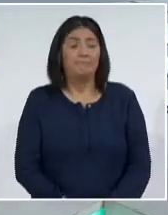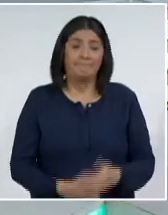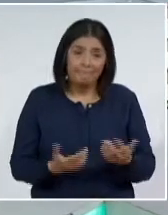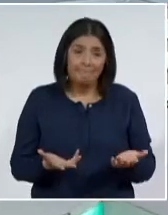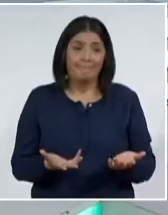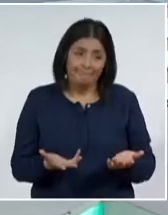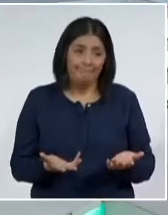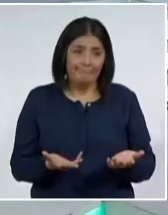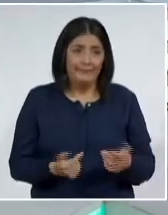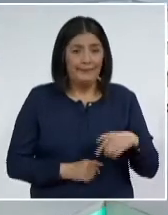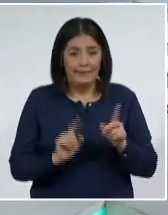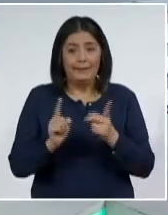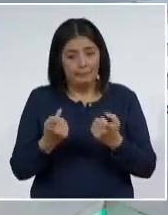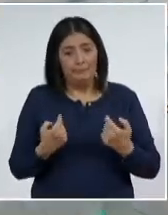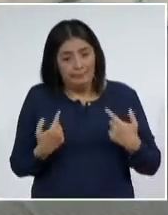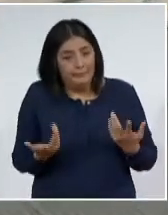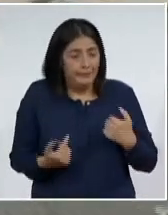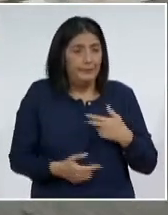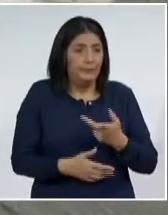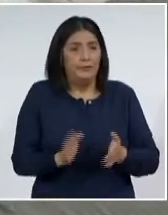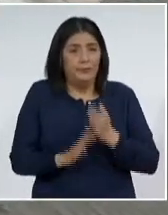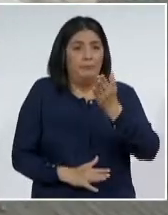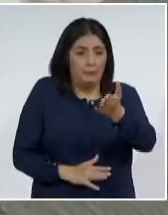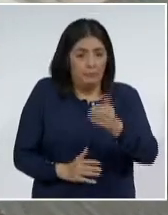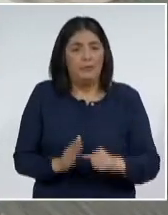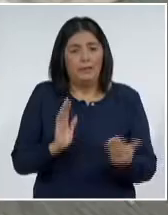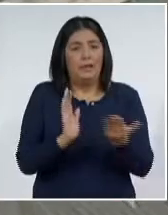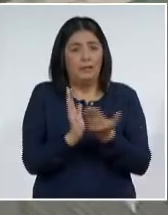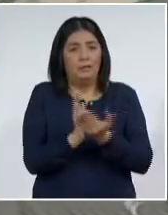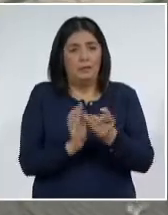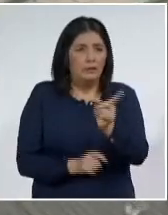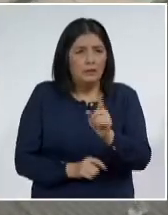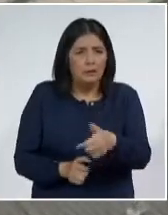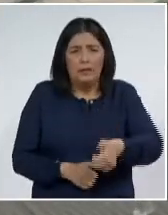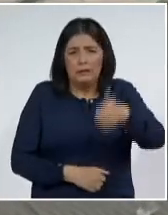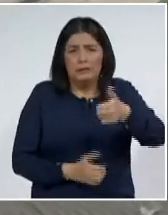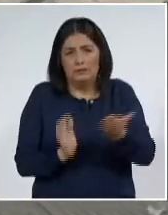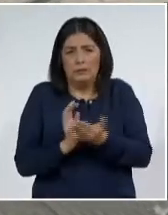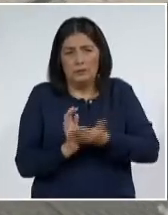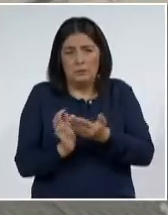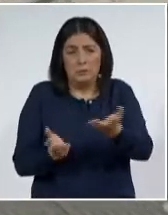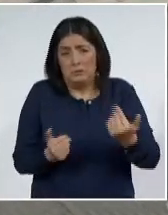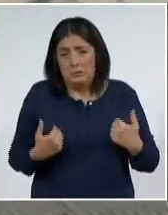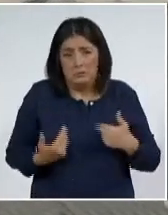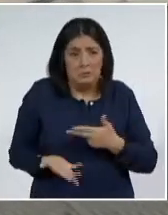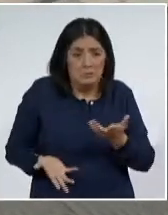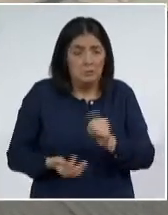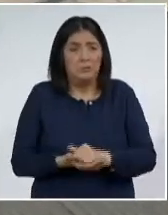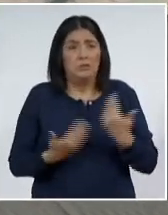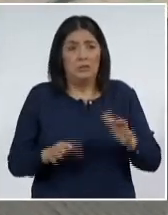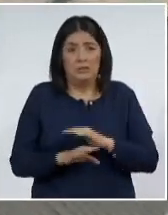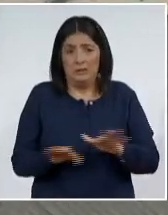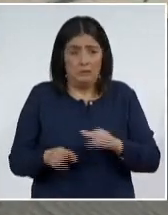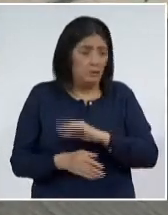Exactamente, eso es justamente la pregunta que nosotros recién vamos a ir a planteárselas al director del colegio. Nosotros estamos ya a punto de terminar